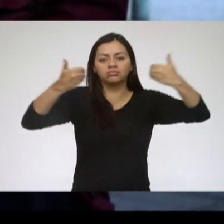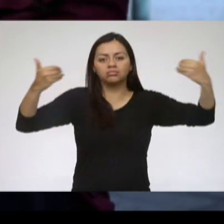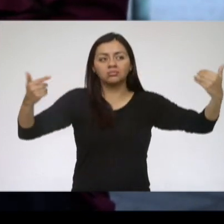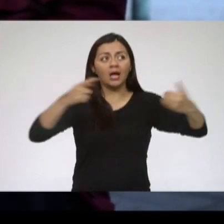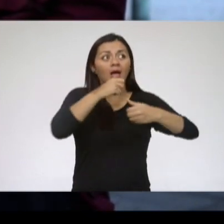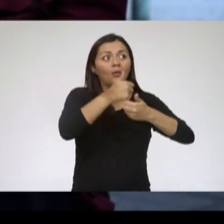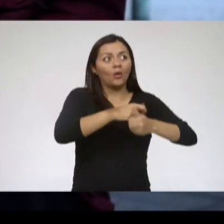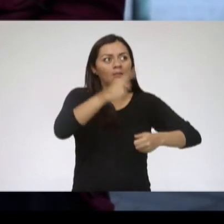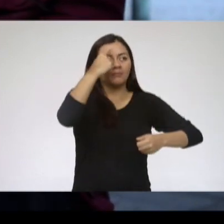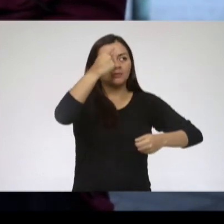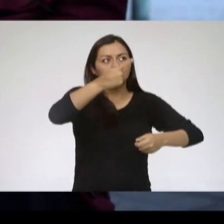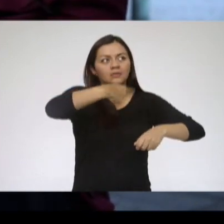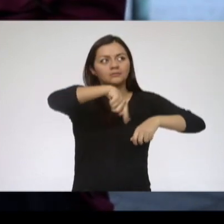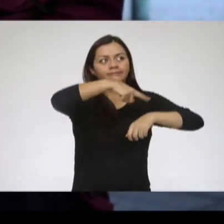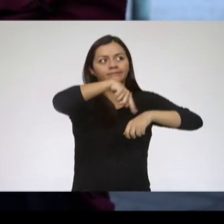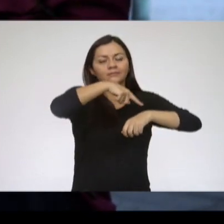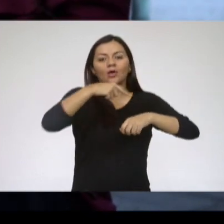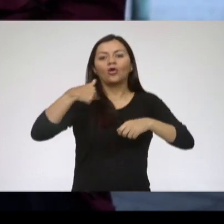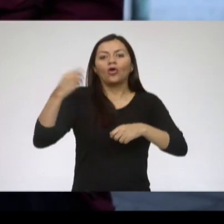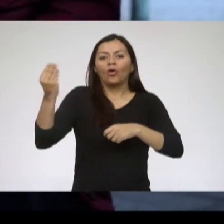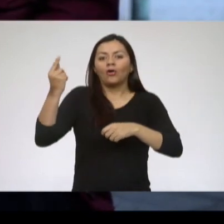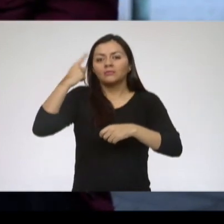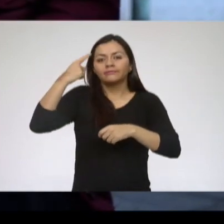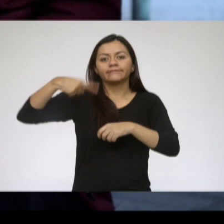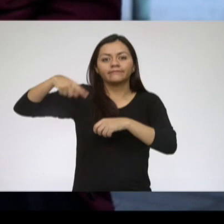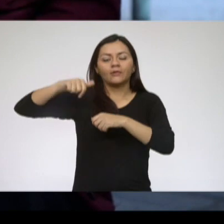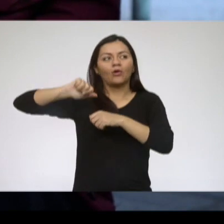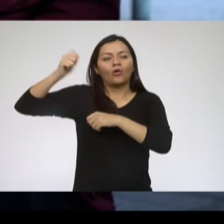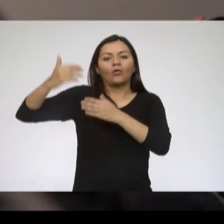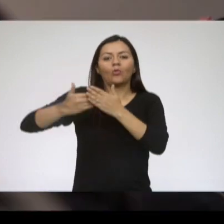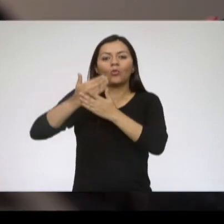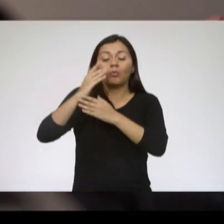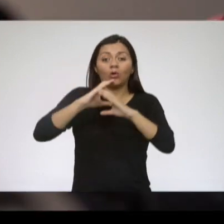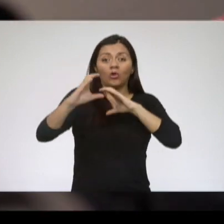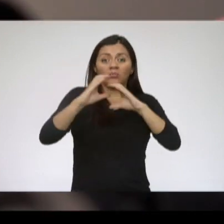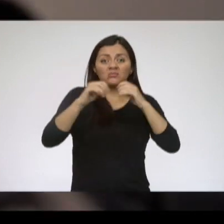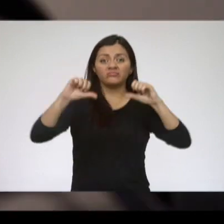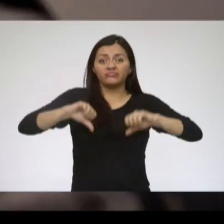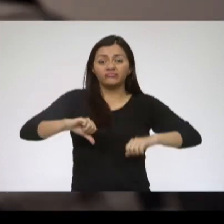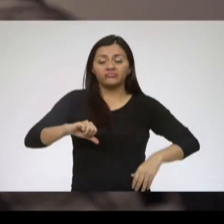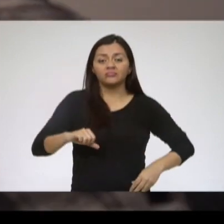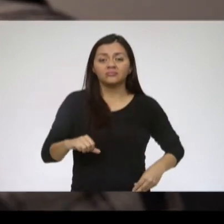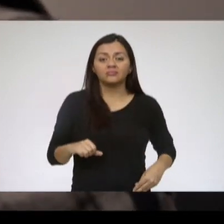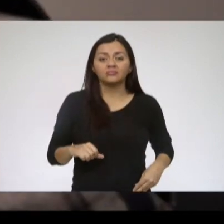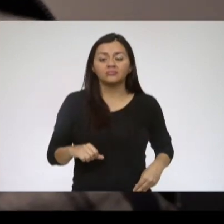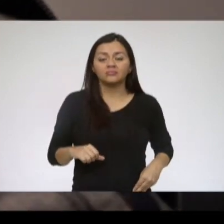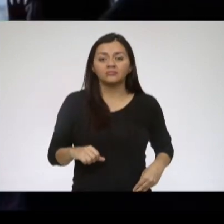tampoco pueden compaginar y no hay una buena comunicación entre esa familia.